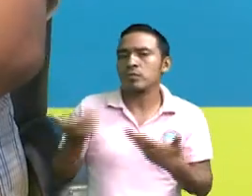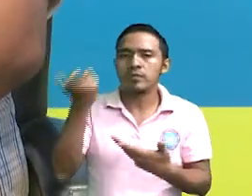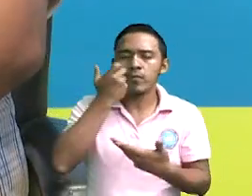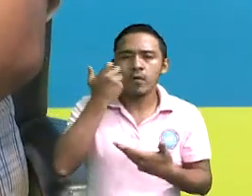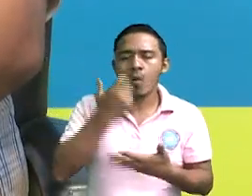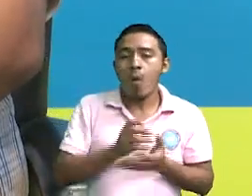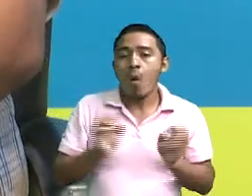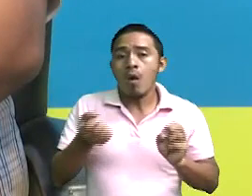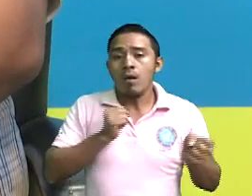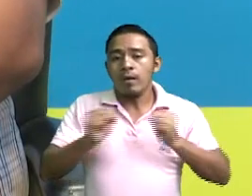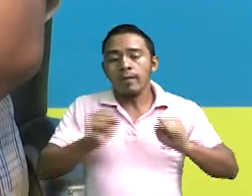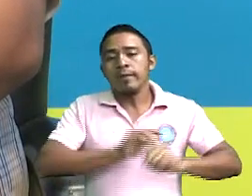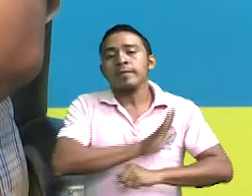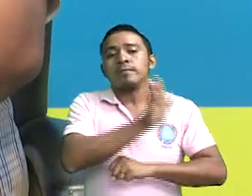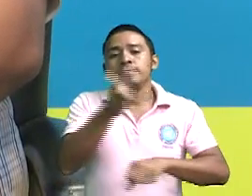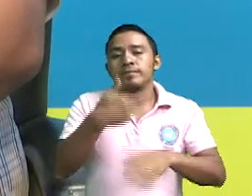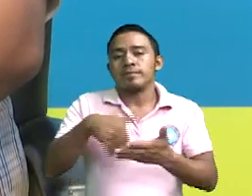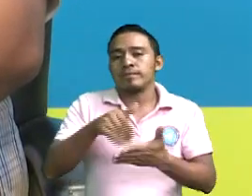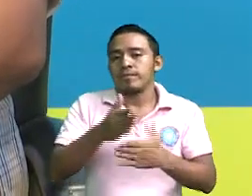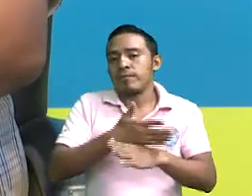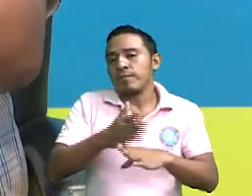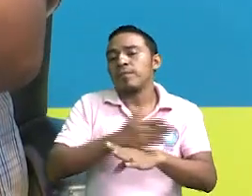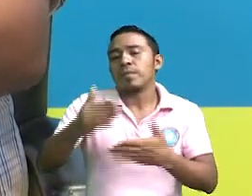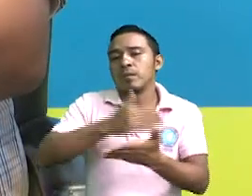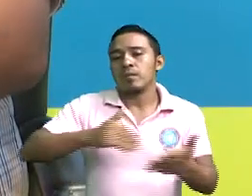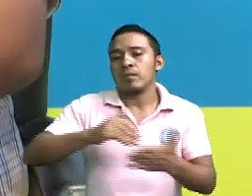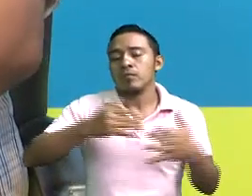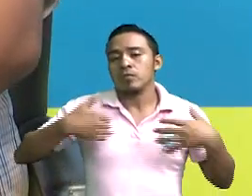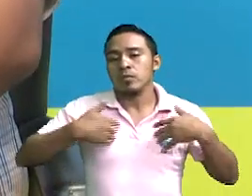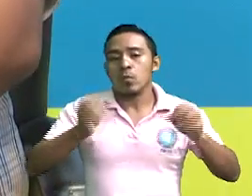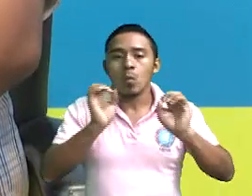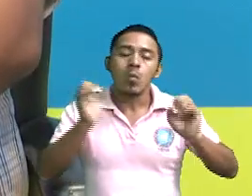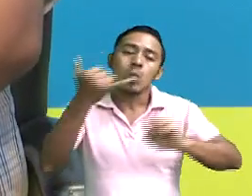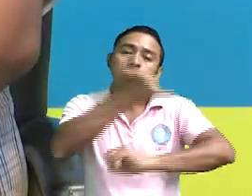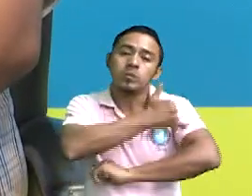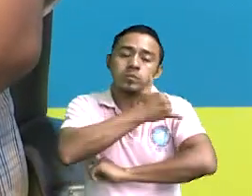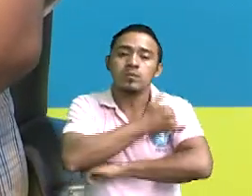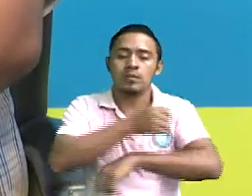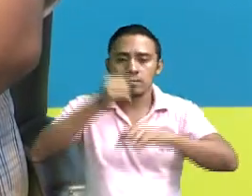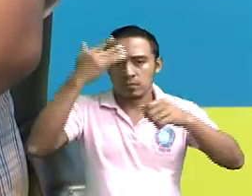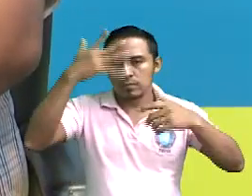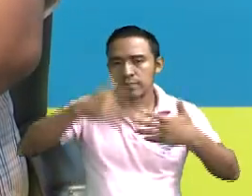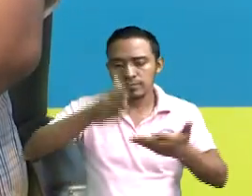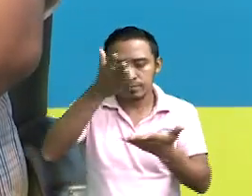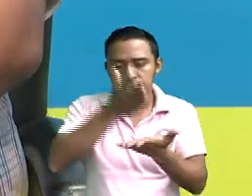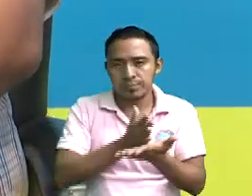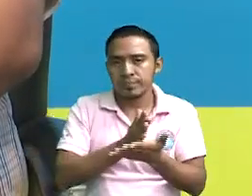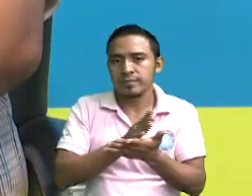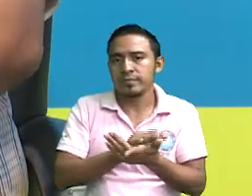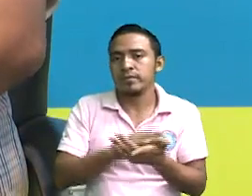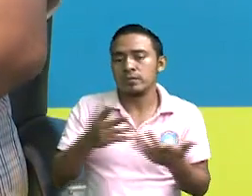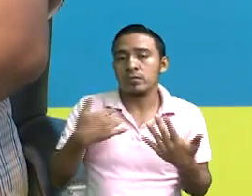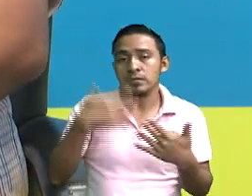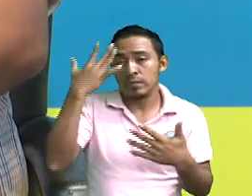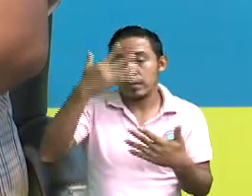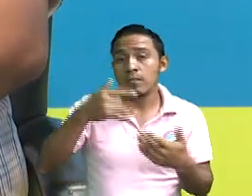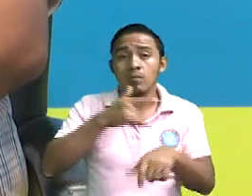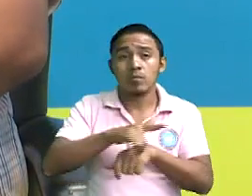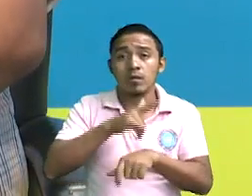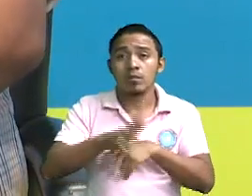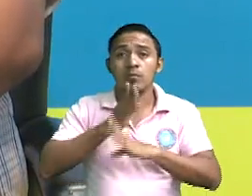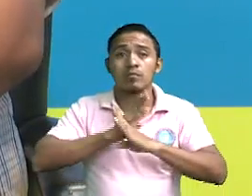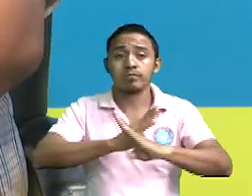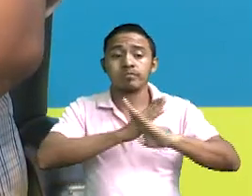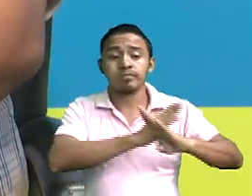acudir a la unidad de salud para determinar este diagnóstico y pues estar siempre